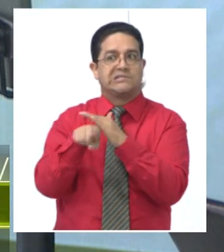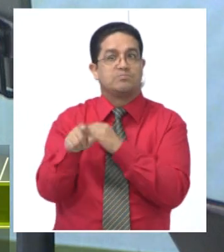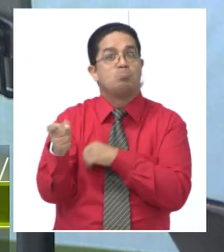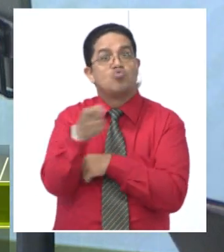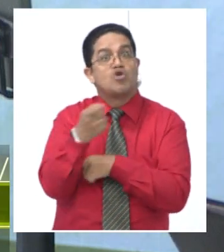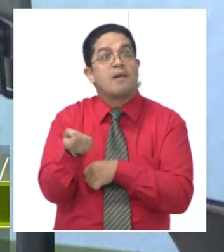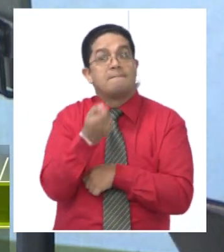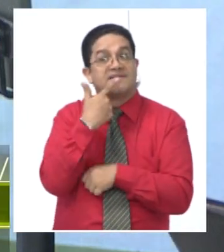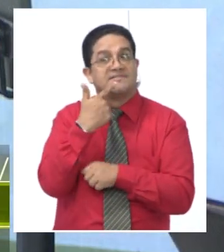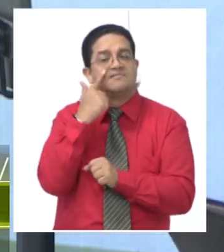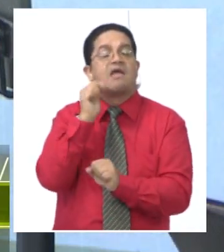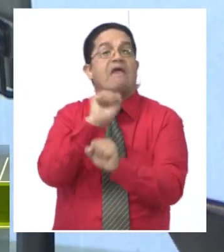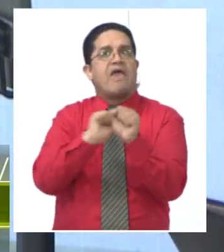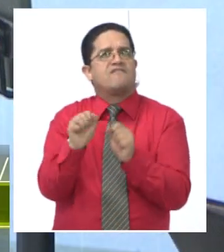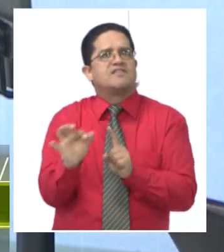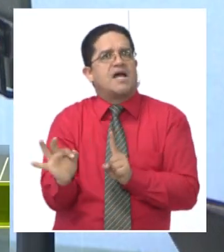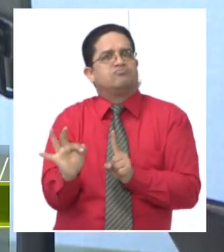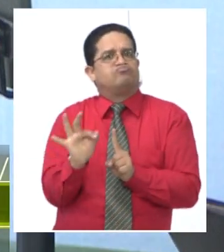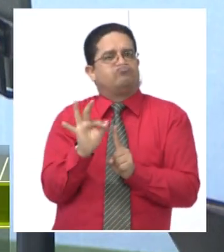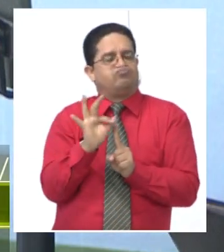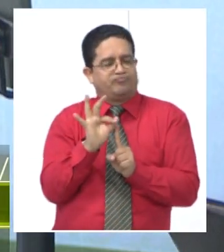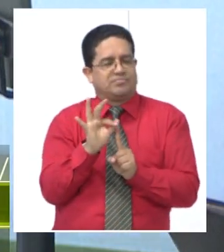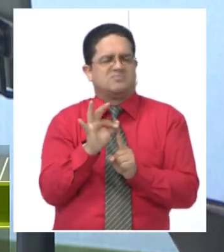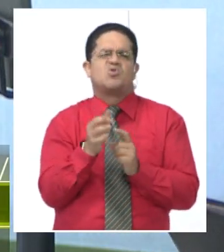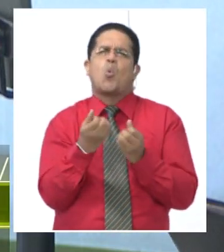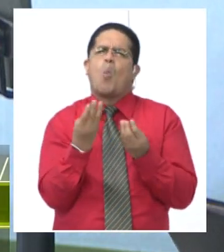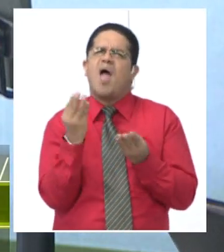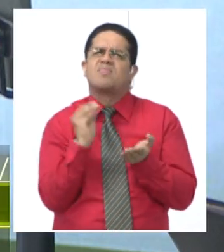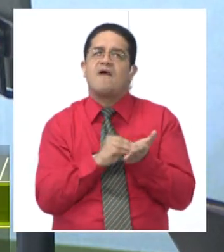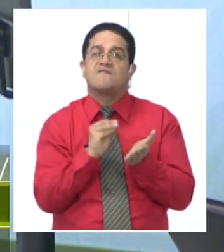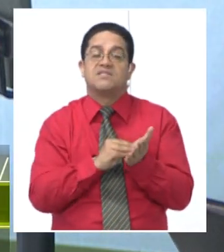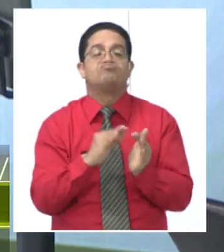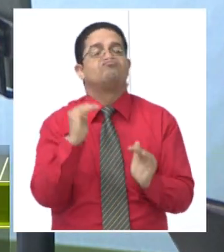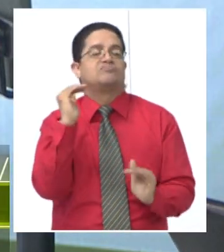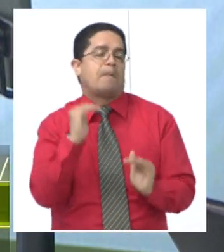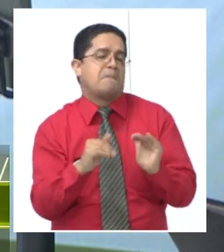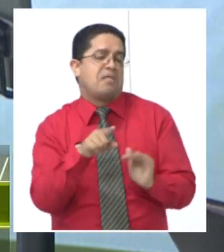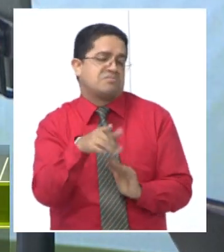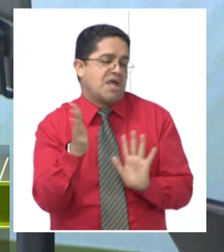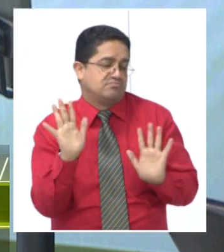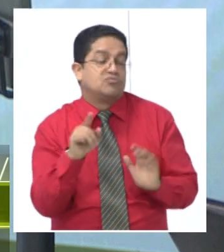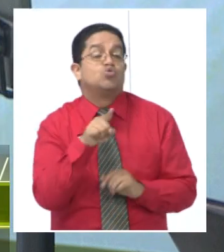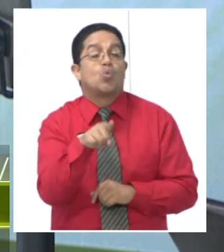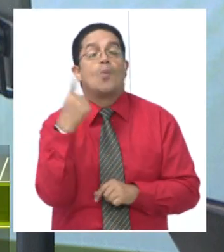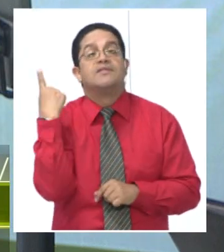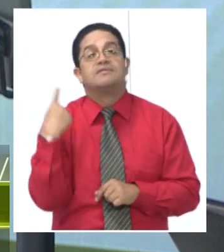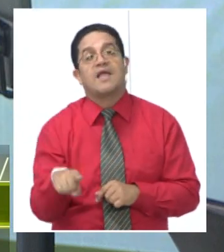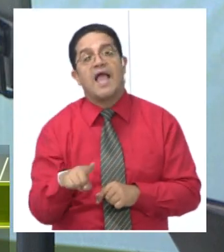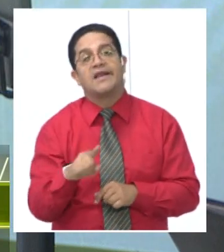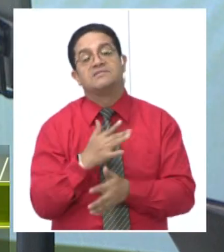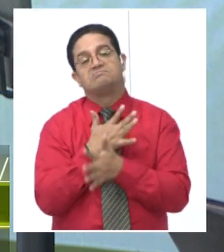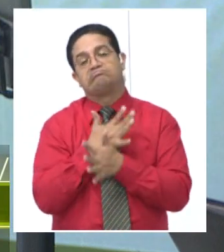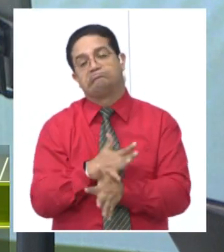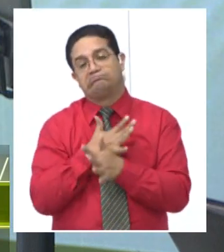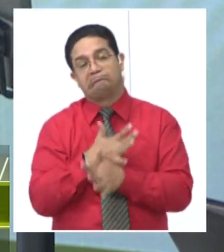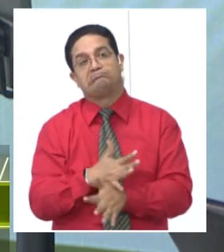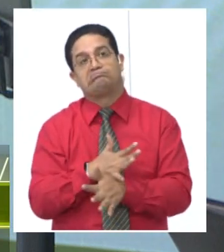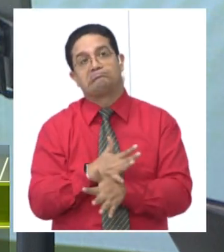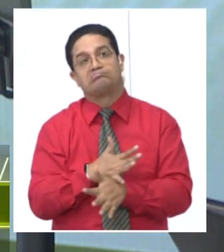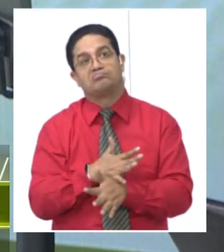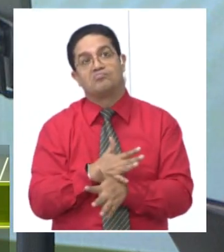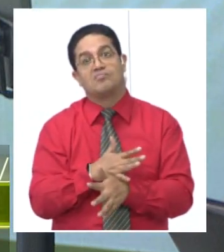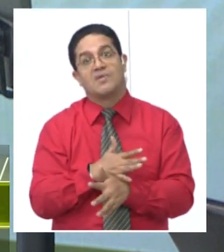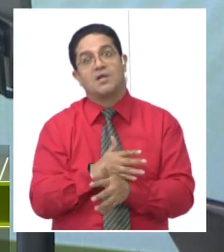la infección por VIH. Entonces tú me dices, ¿cuántas veces? Dependerá de cuáles son tus riesgos. Si tú tienes relaciones con